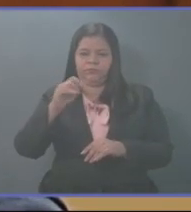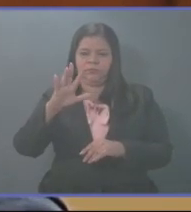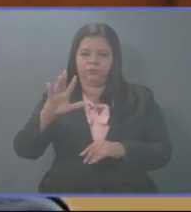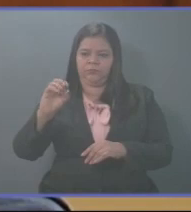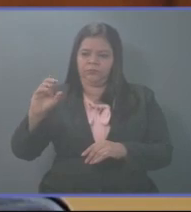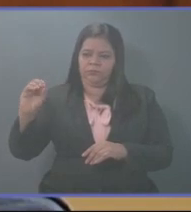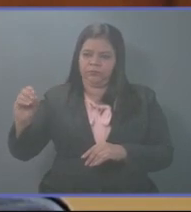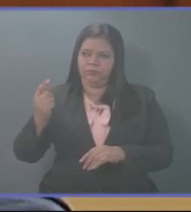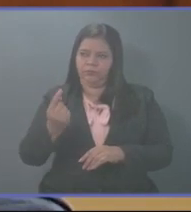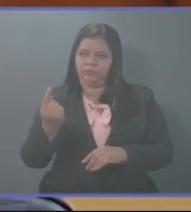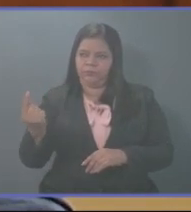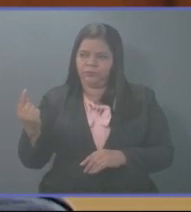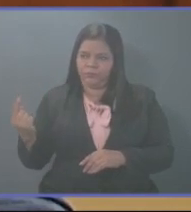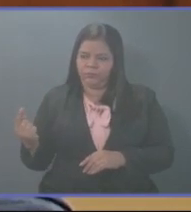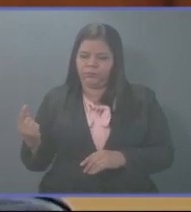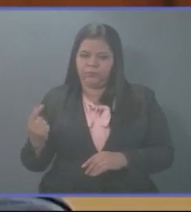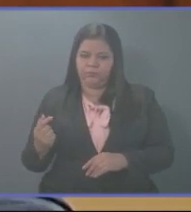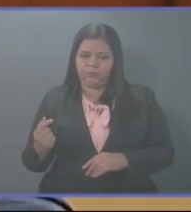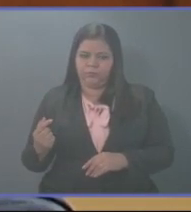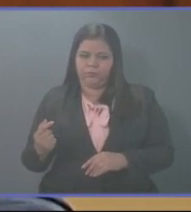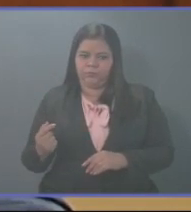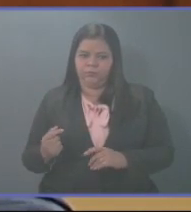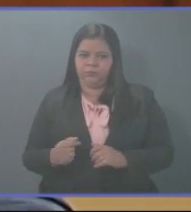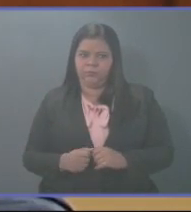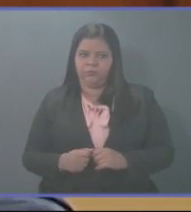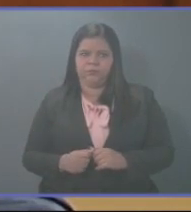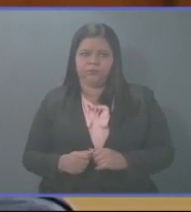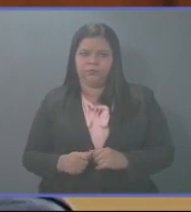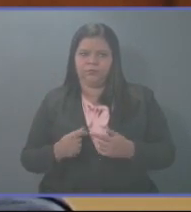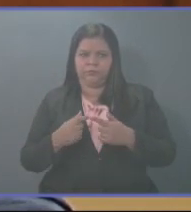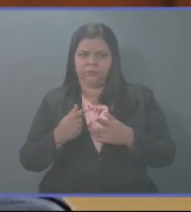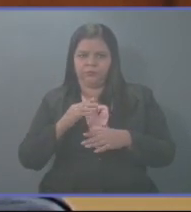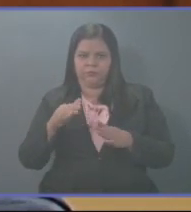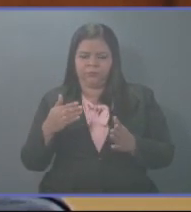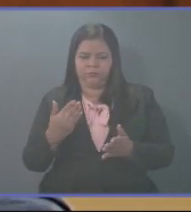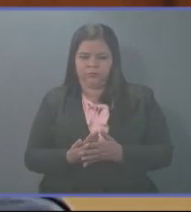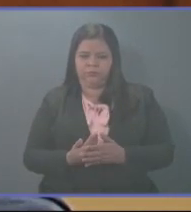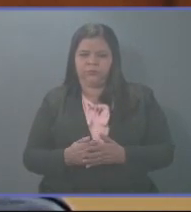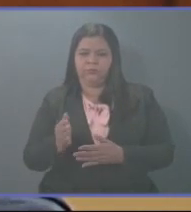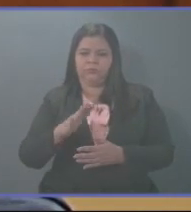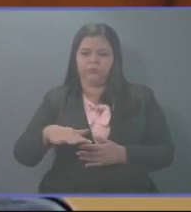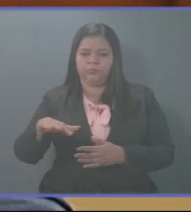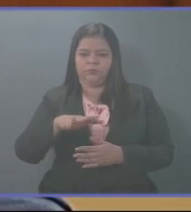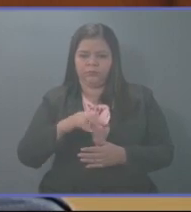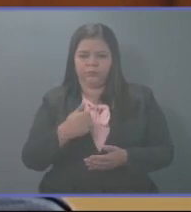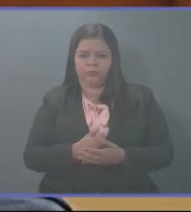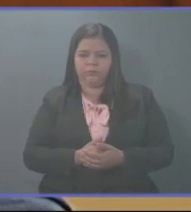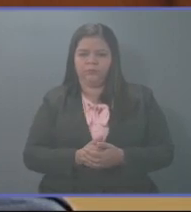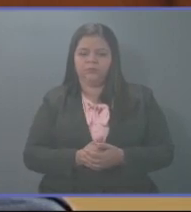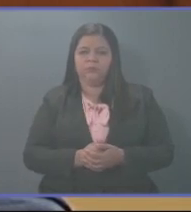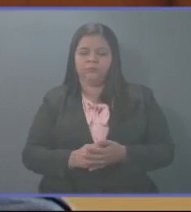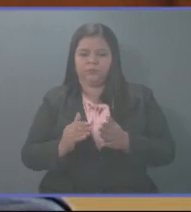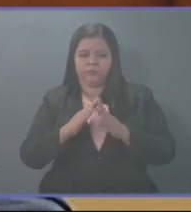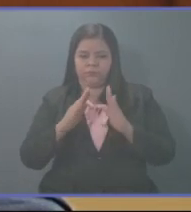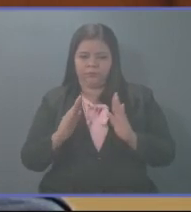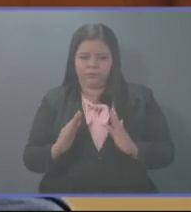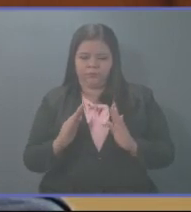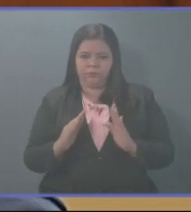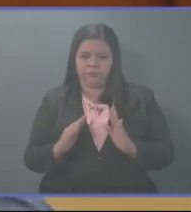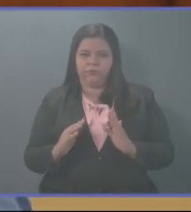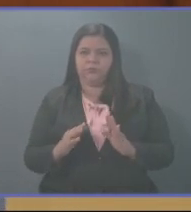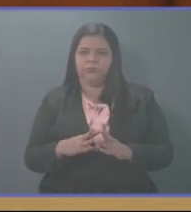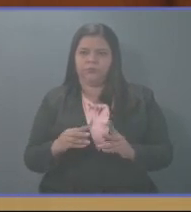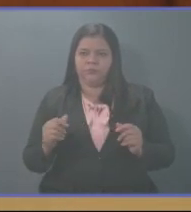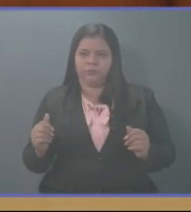71.500 personas, se vio obligado a cambiar su lugar de residencia habitual como resultado